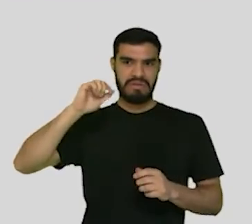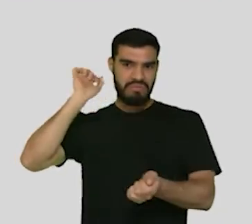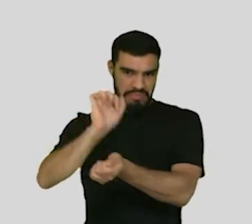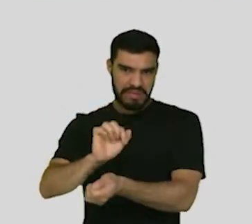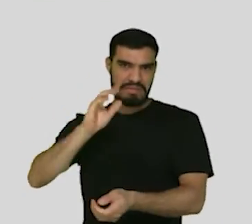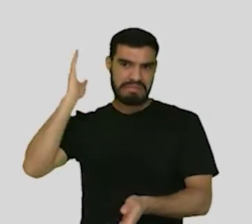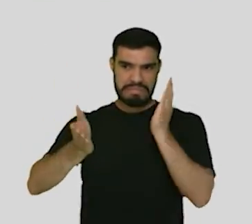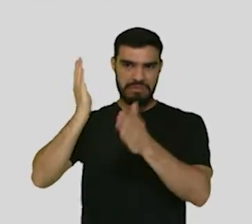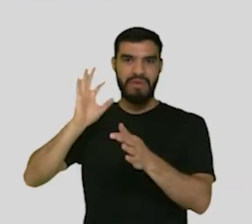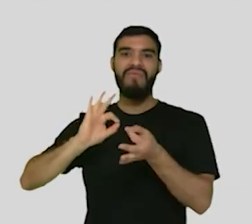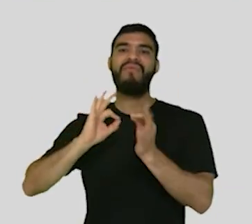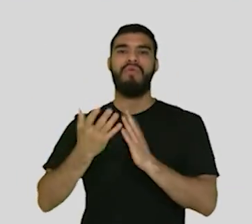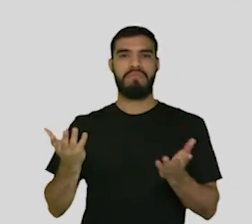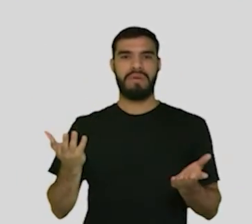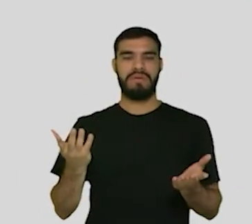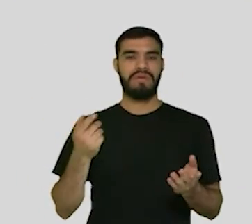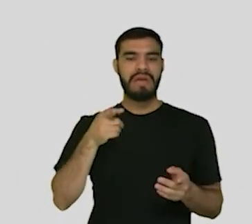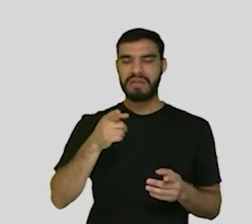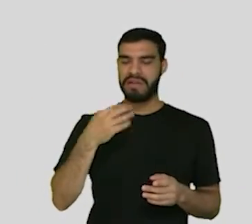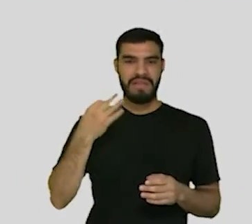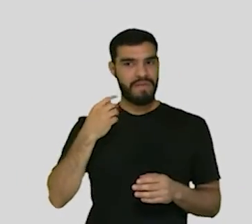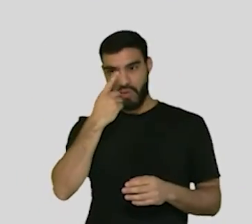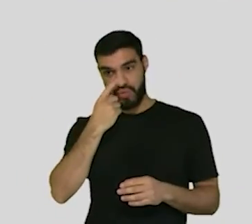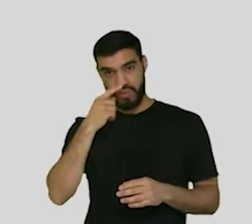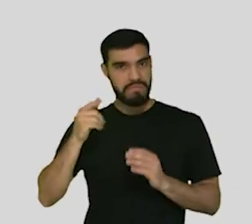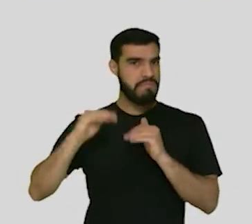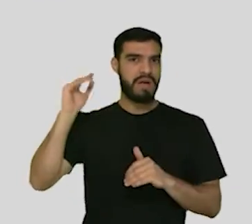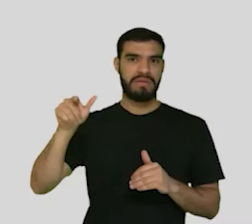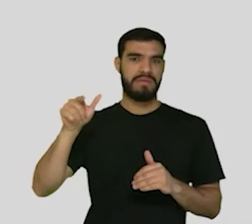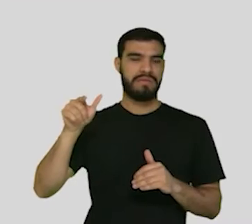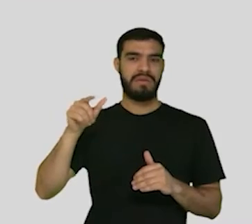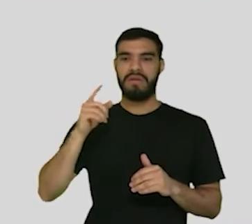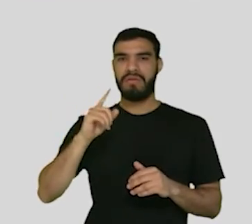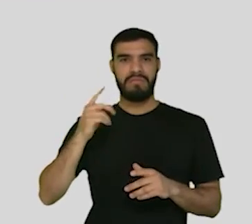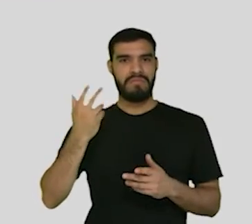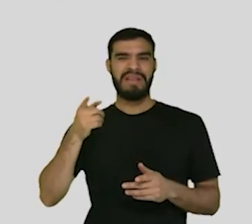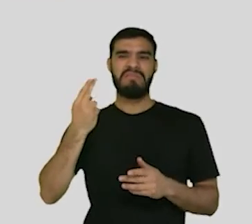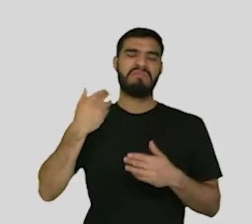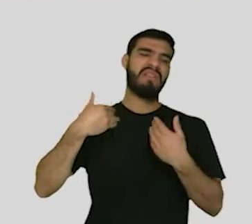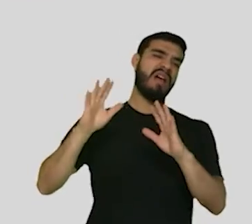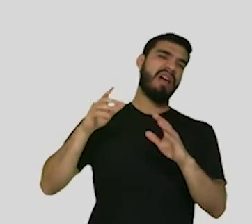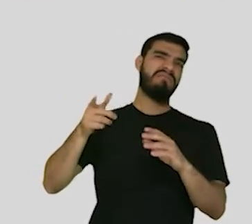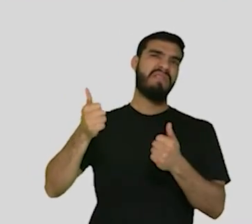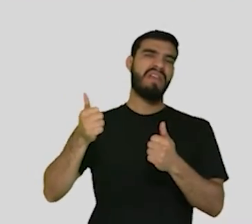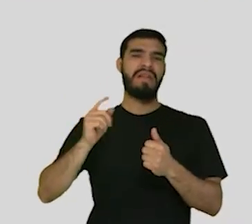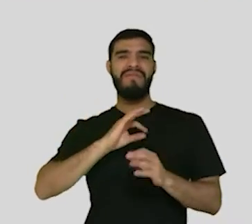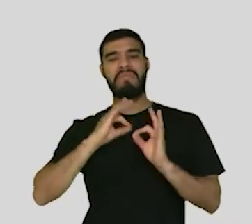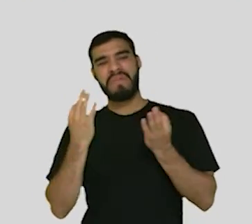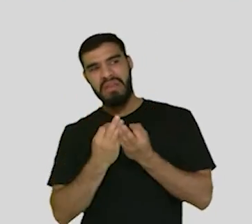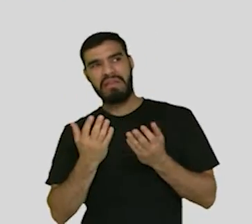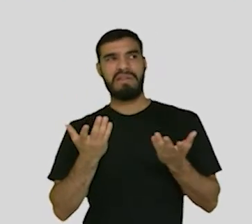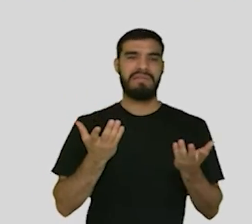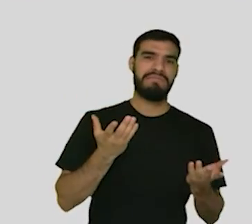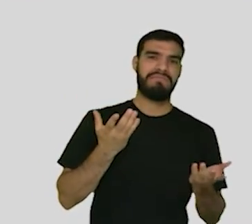coyopu, tapizares o escoba. De que tú ya justificabas. De ya iban a peba ningo pe o gapu, es